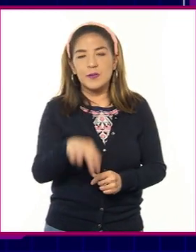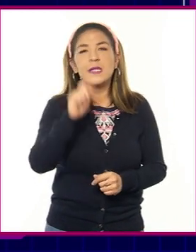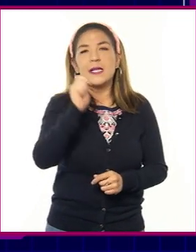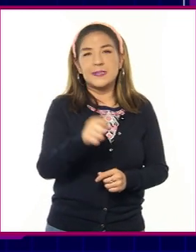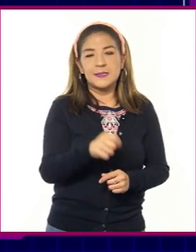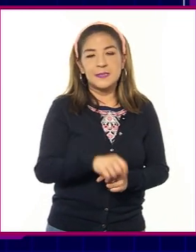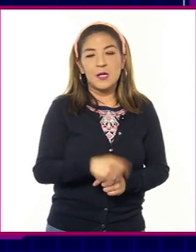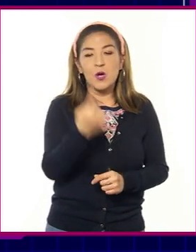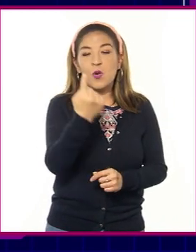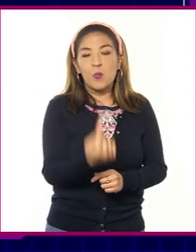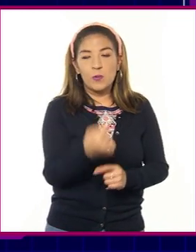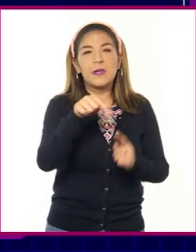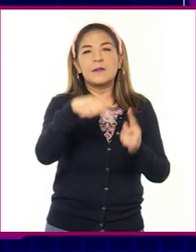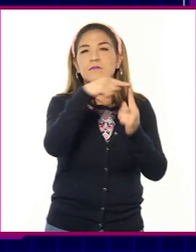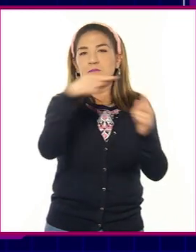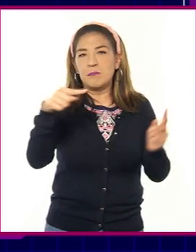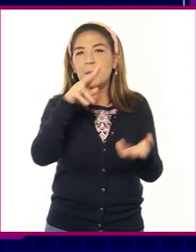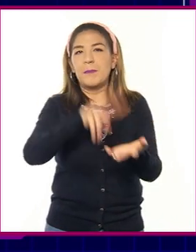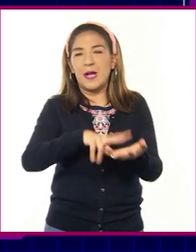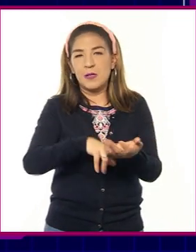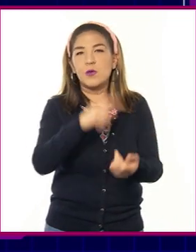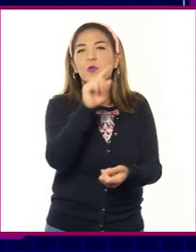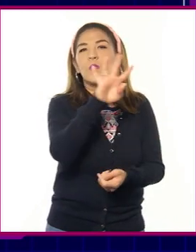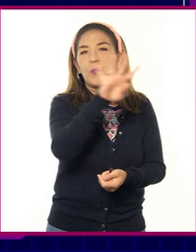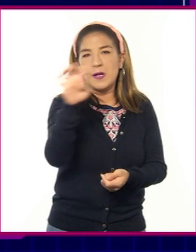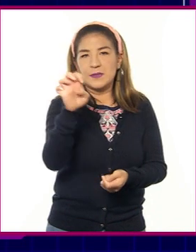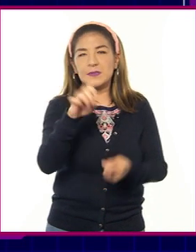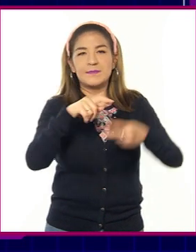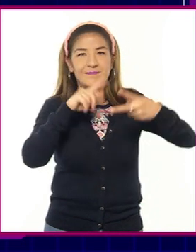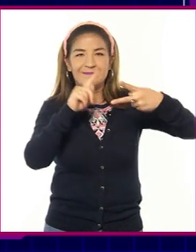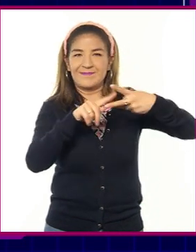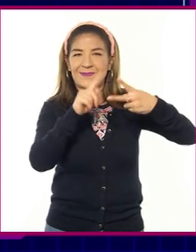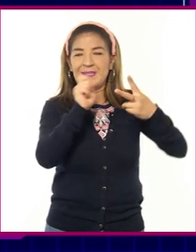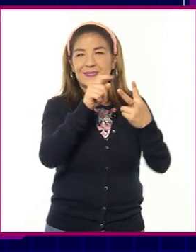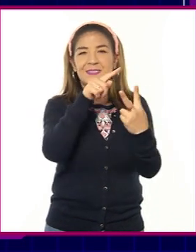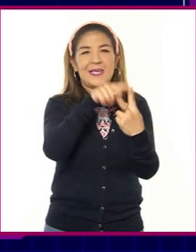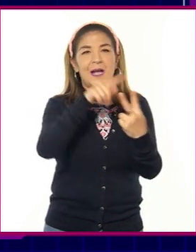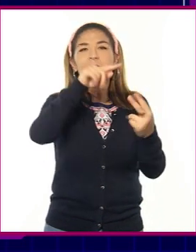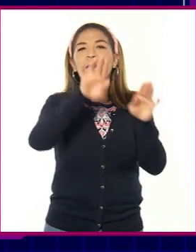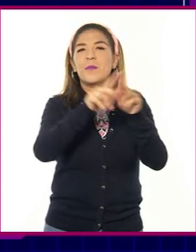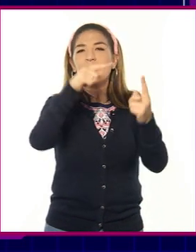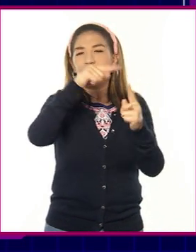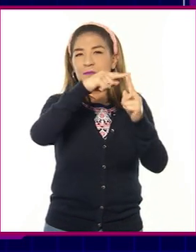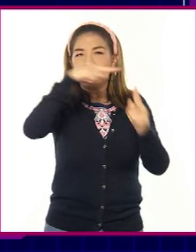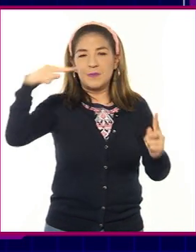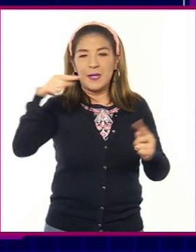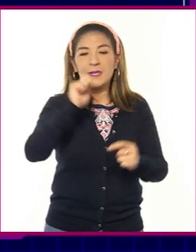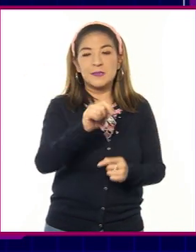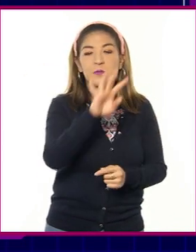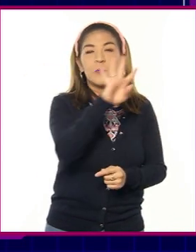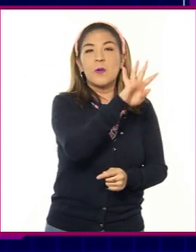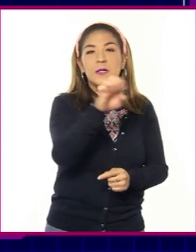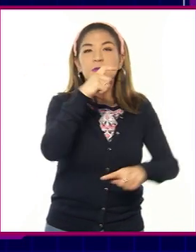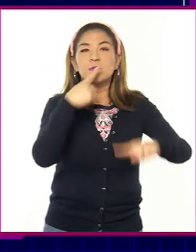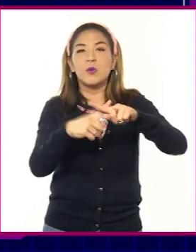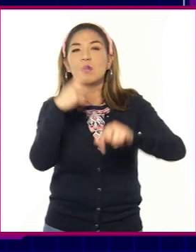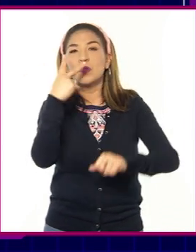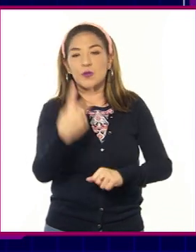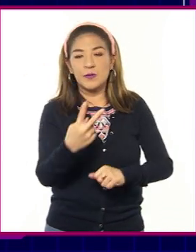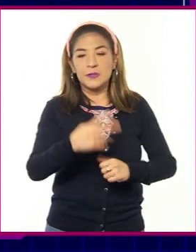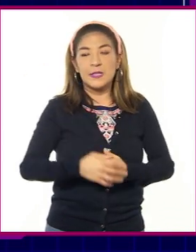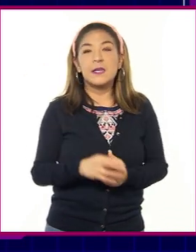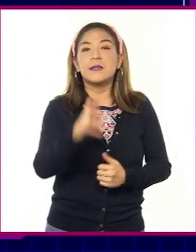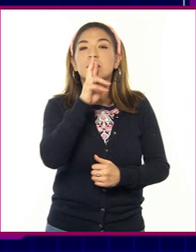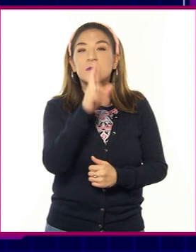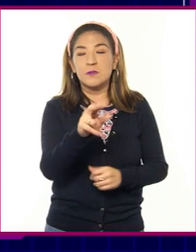1 como denominador del 400. A continuación, multiplicamos 400 por 2 y el resultado,